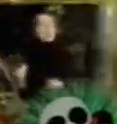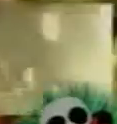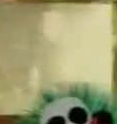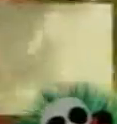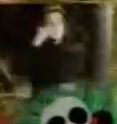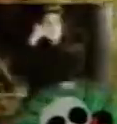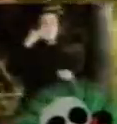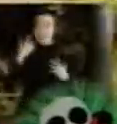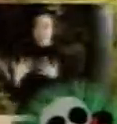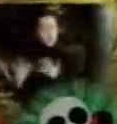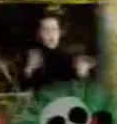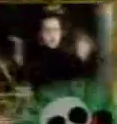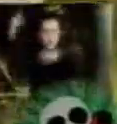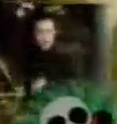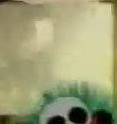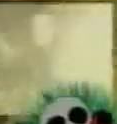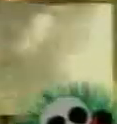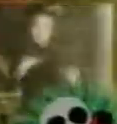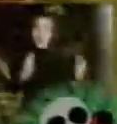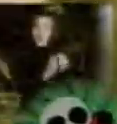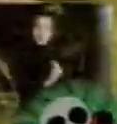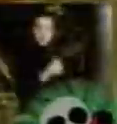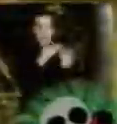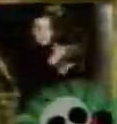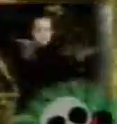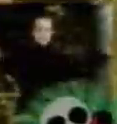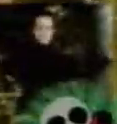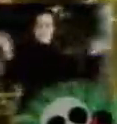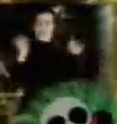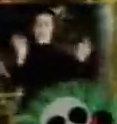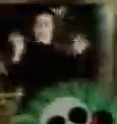vibran conmigo esta noche, esto sí que es una